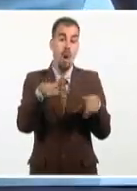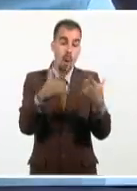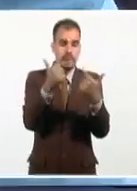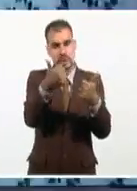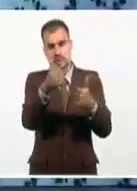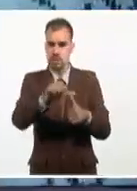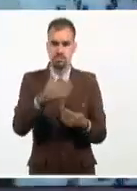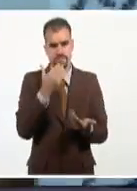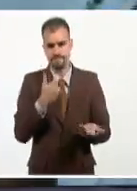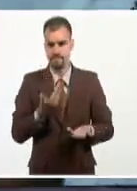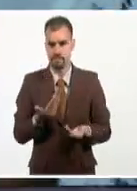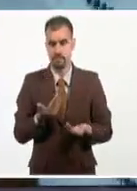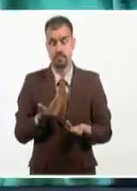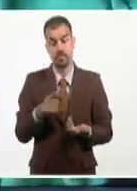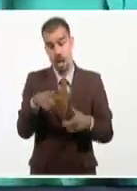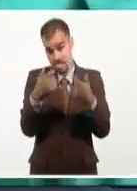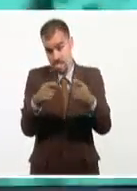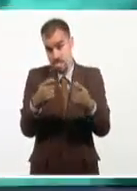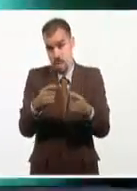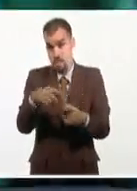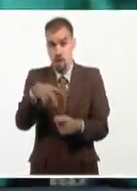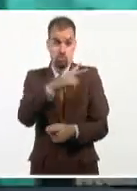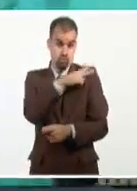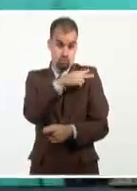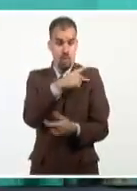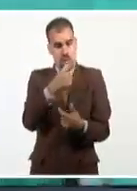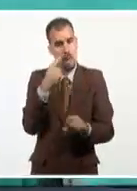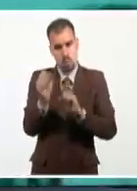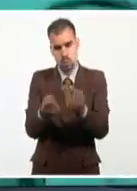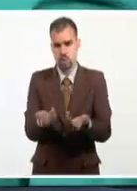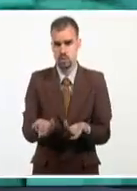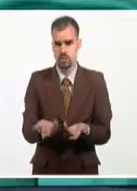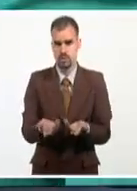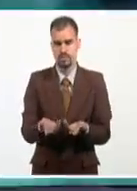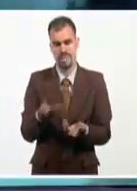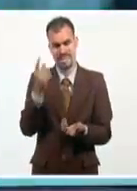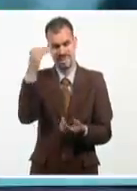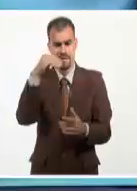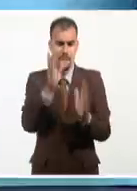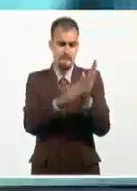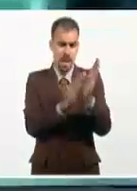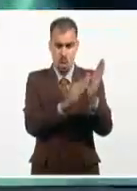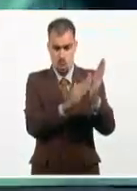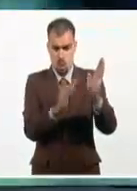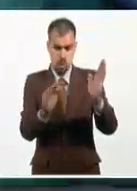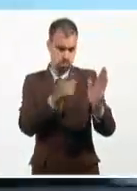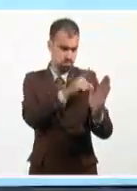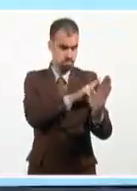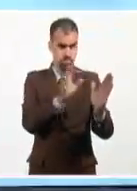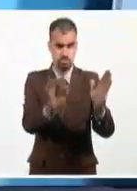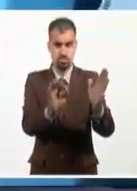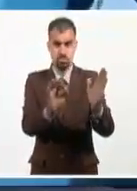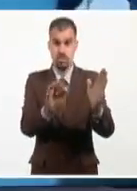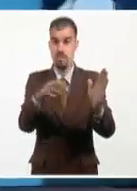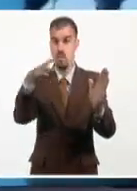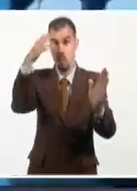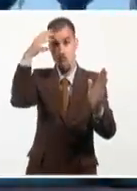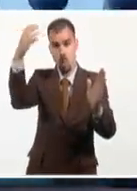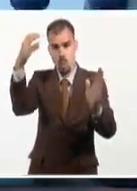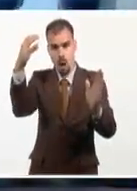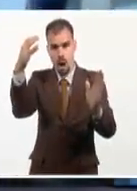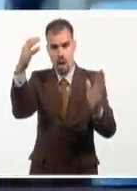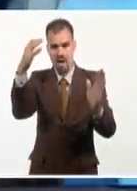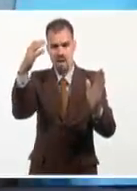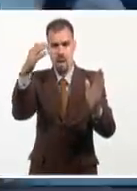debería jugar su papel, pero también, siendo sinceros, en estos últimos meses, la exigencia de las autoridades casi no se